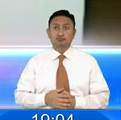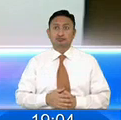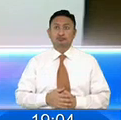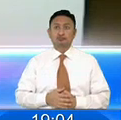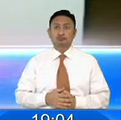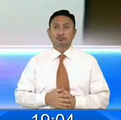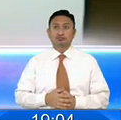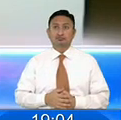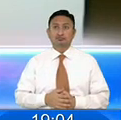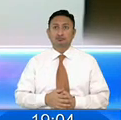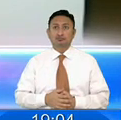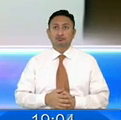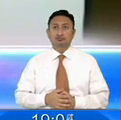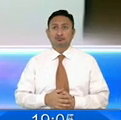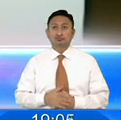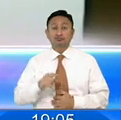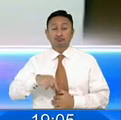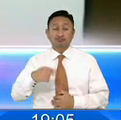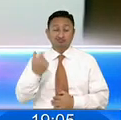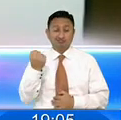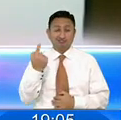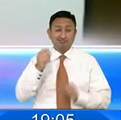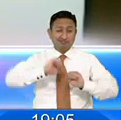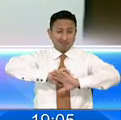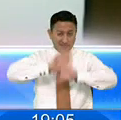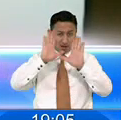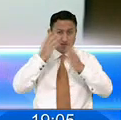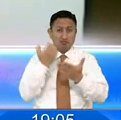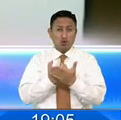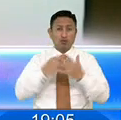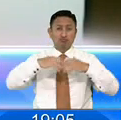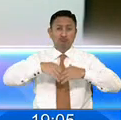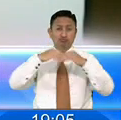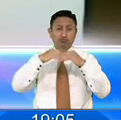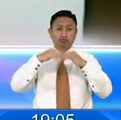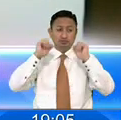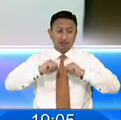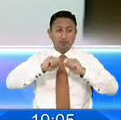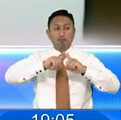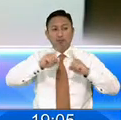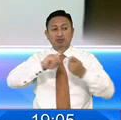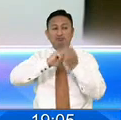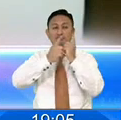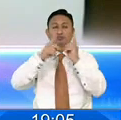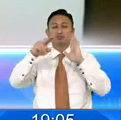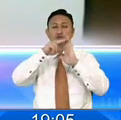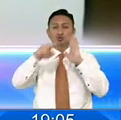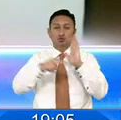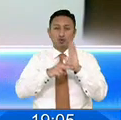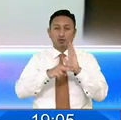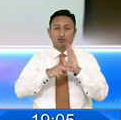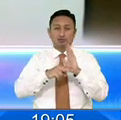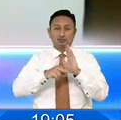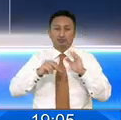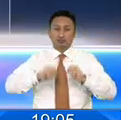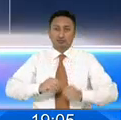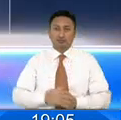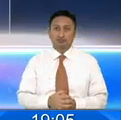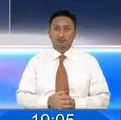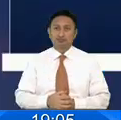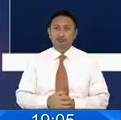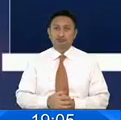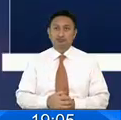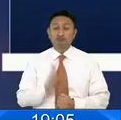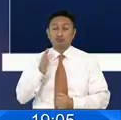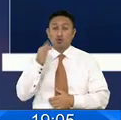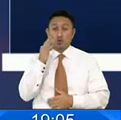la reactivación económica, se impongan ciertas medidas de excepción para el Distrito Metropolitano. En el documento consta que el toque de